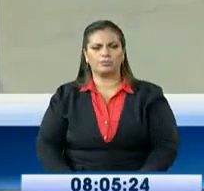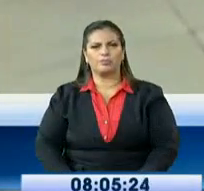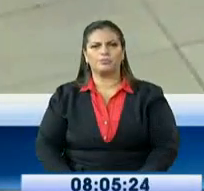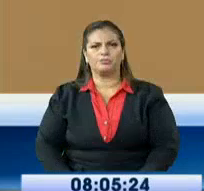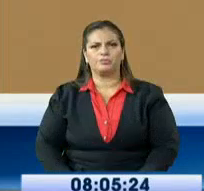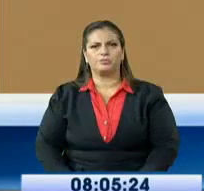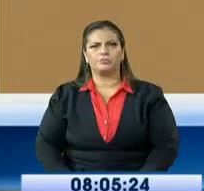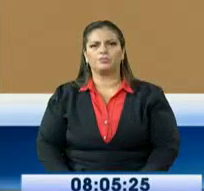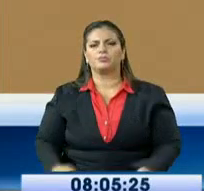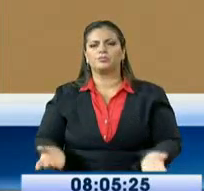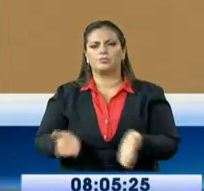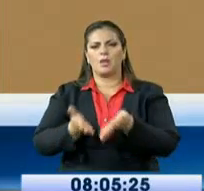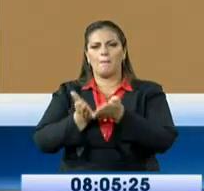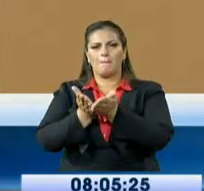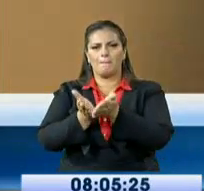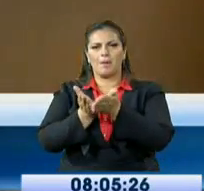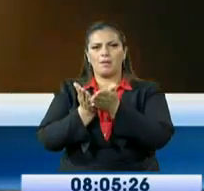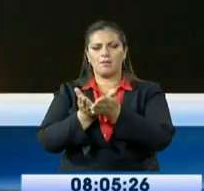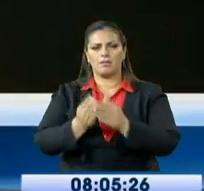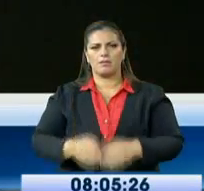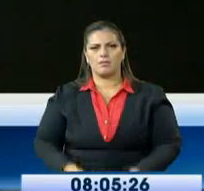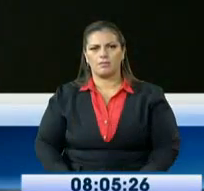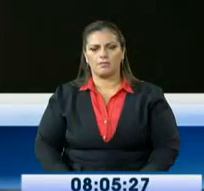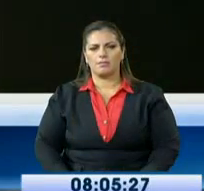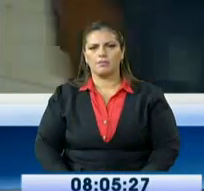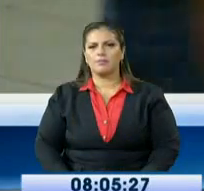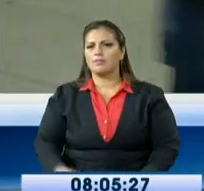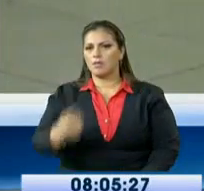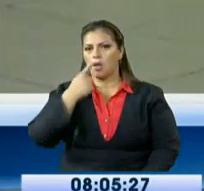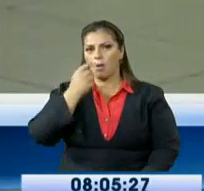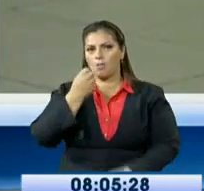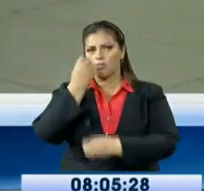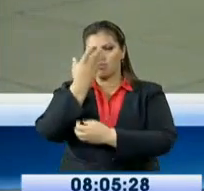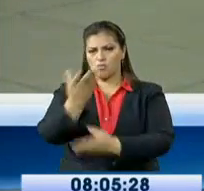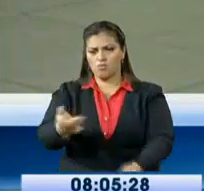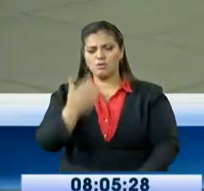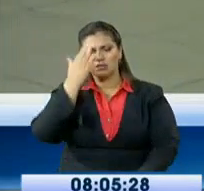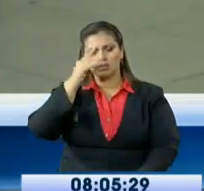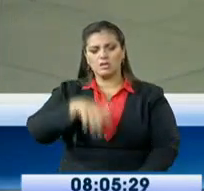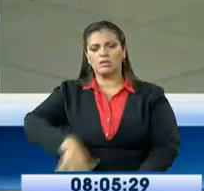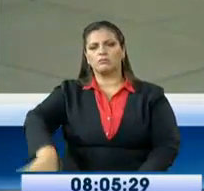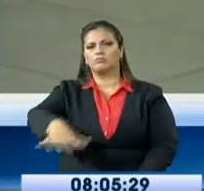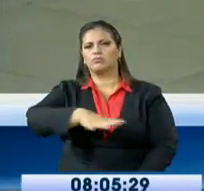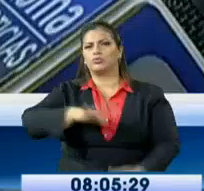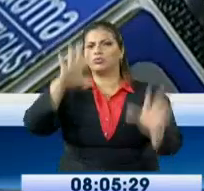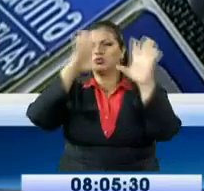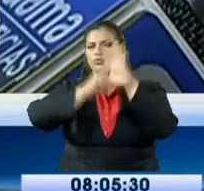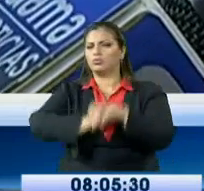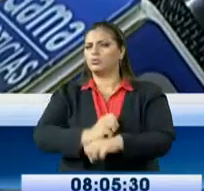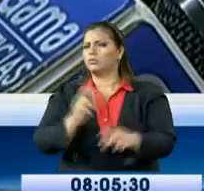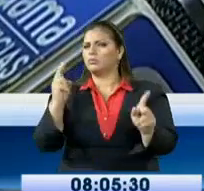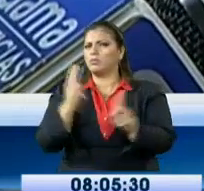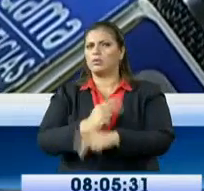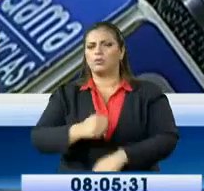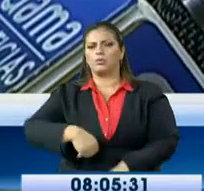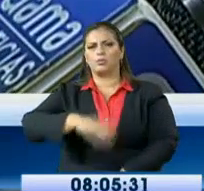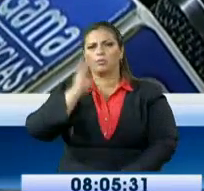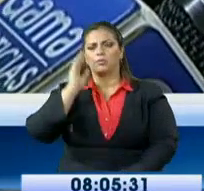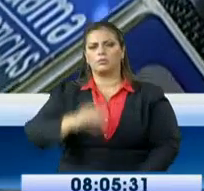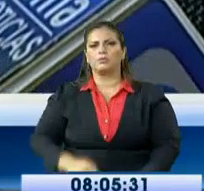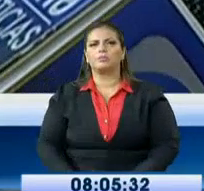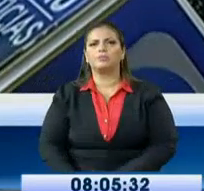de la Bahía. El afectado indica que el sitio es inseguro por las noches. Hay bandas